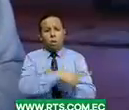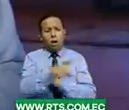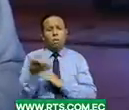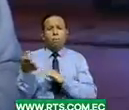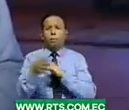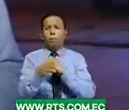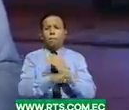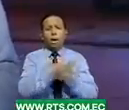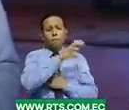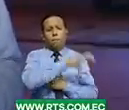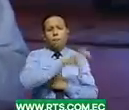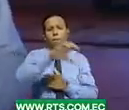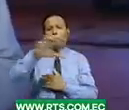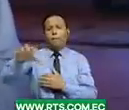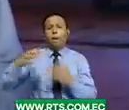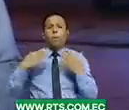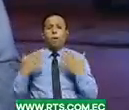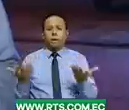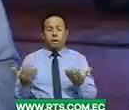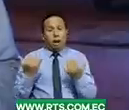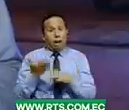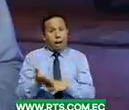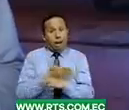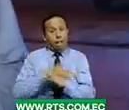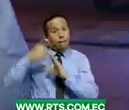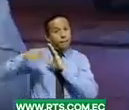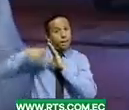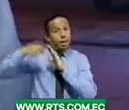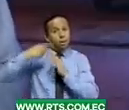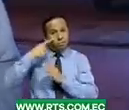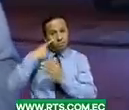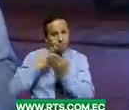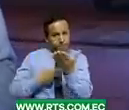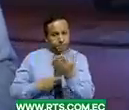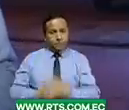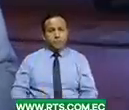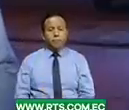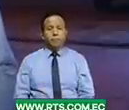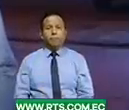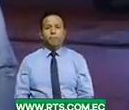puntos de la ciudad de Guayaquil. Para esto les hemos preparado un informe. Adelante con el video.